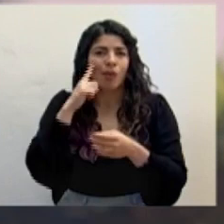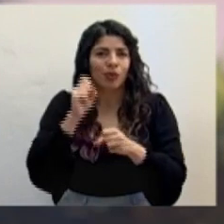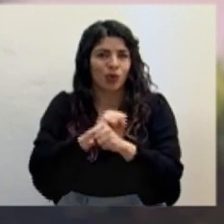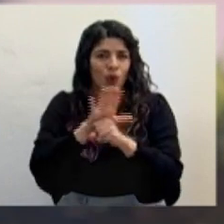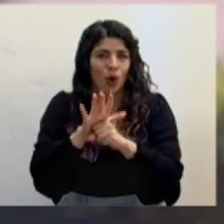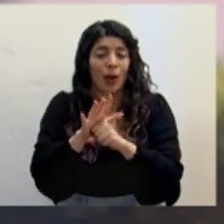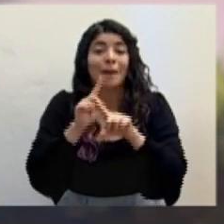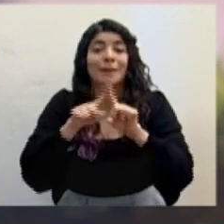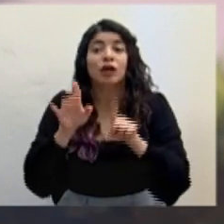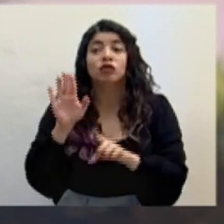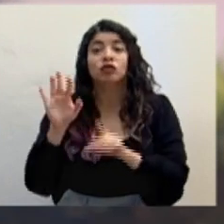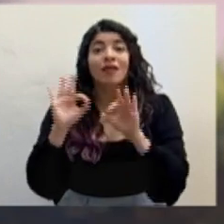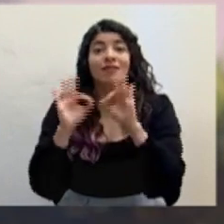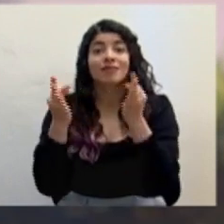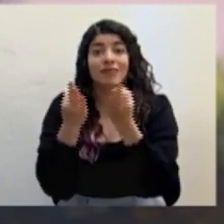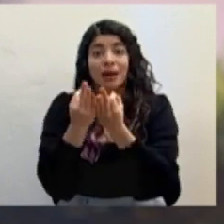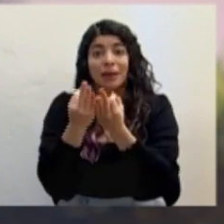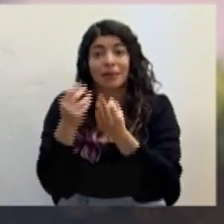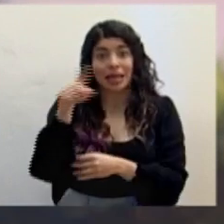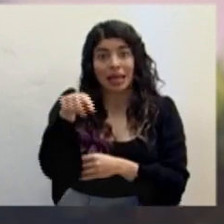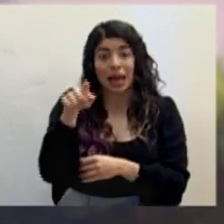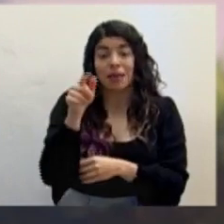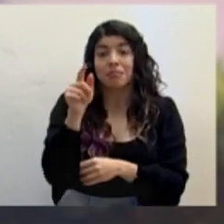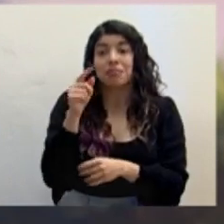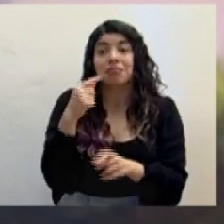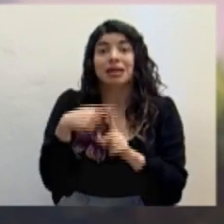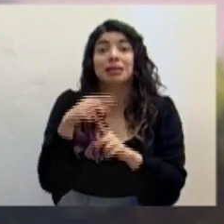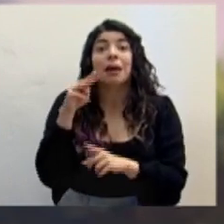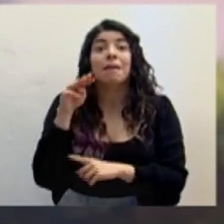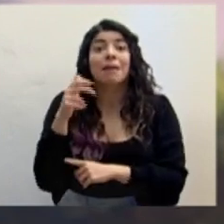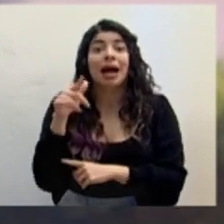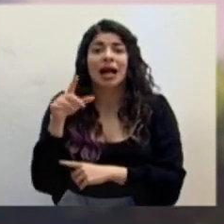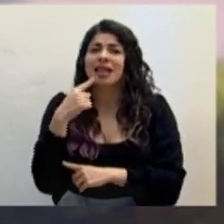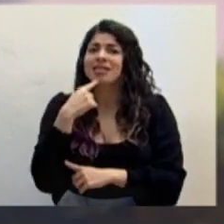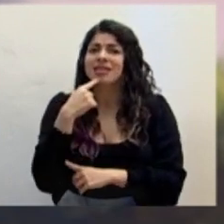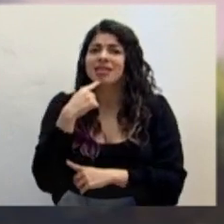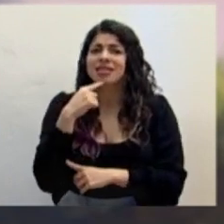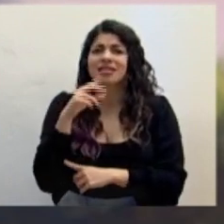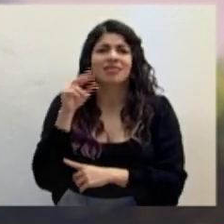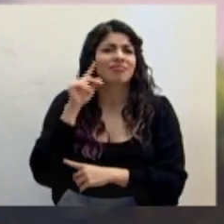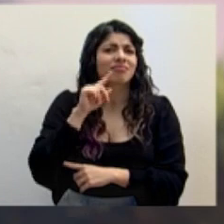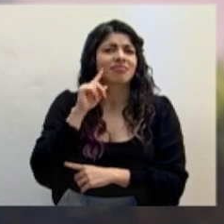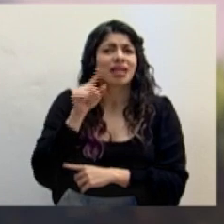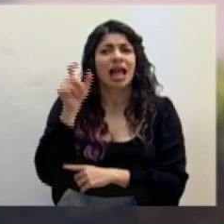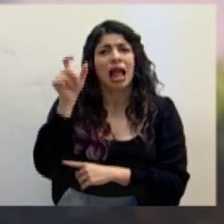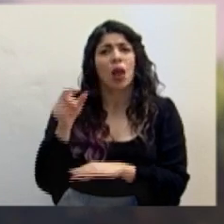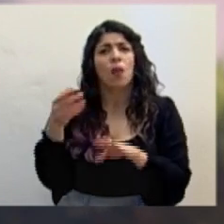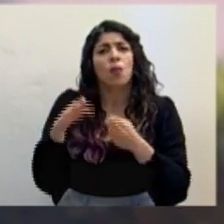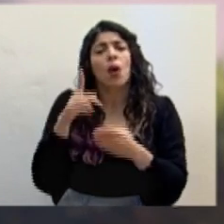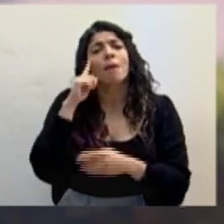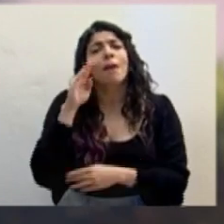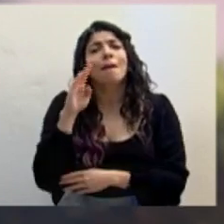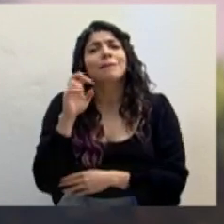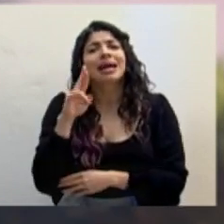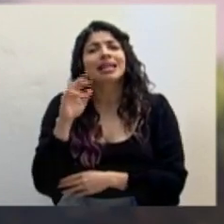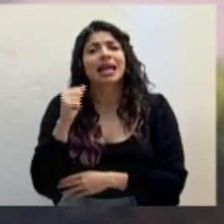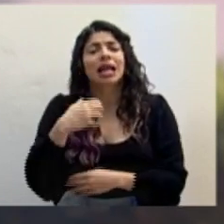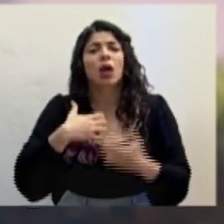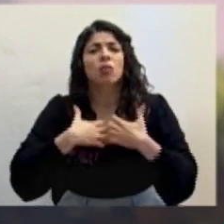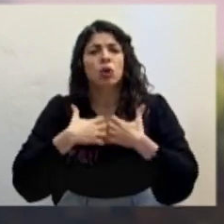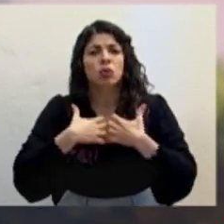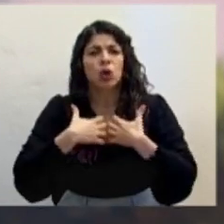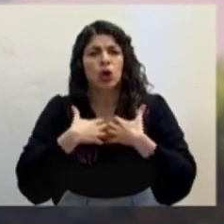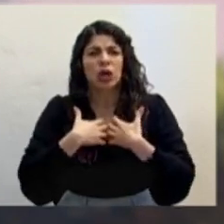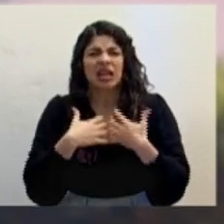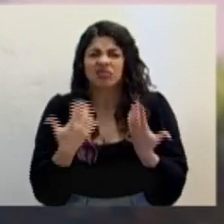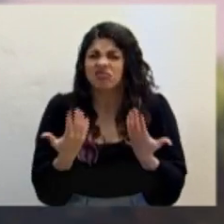embargo, los familiares, en específico don Michael, desmiente la Caja y asegura que el señor falleció por una bacteria pulmonar. Entonces quería